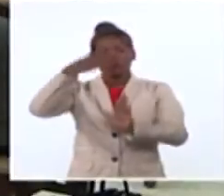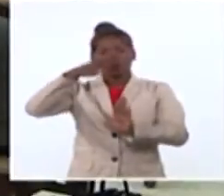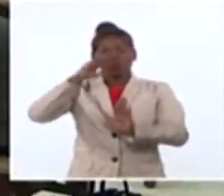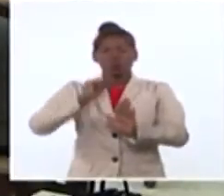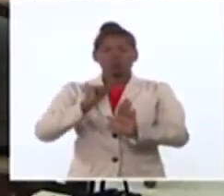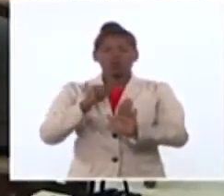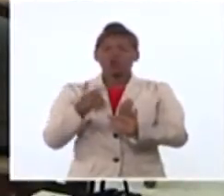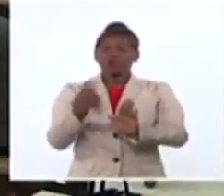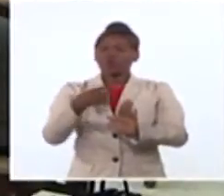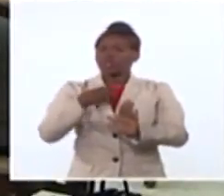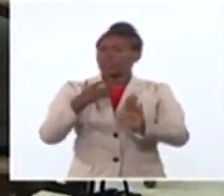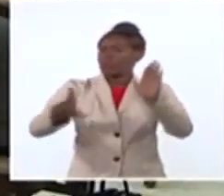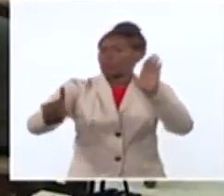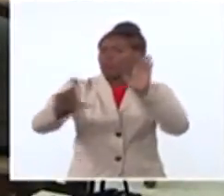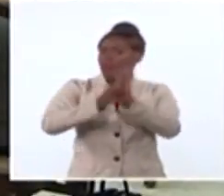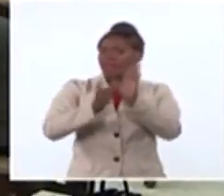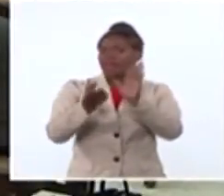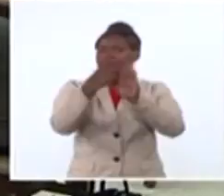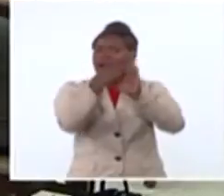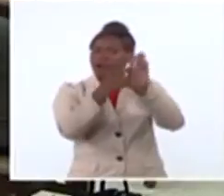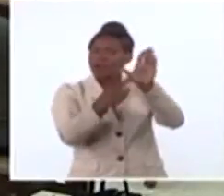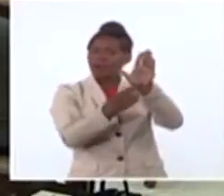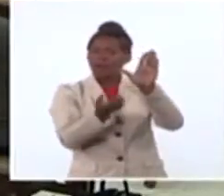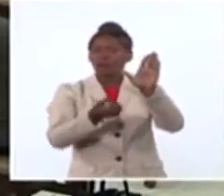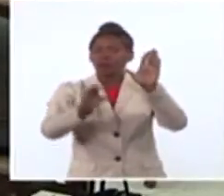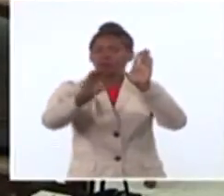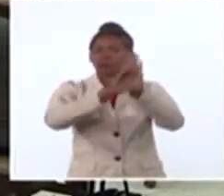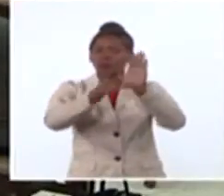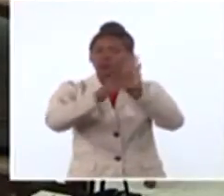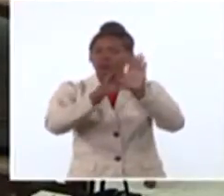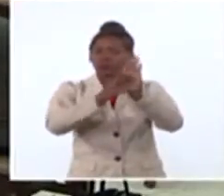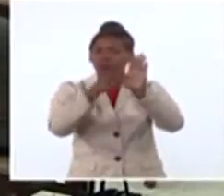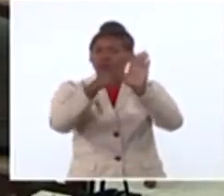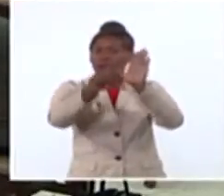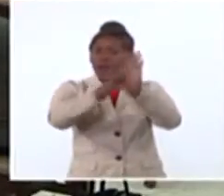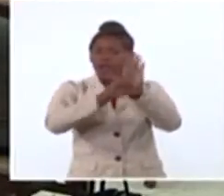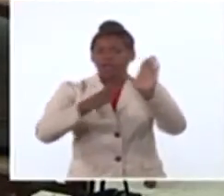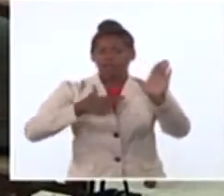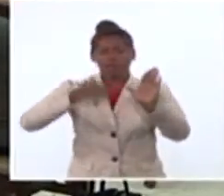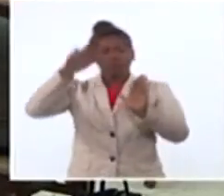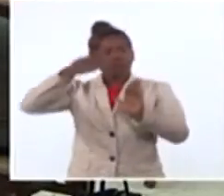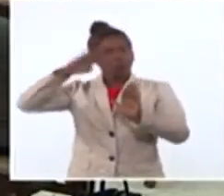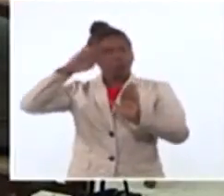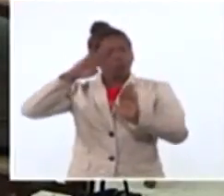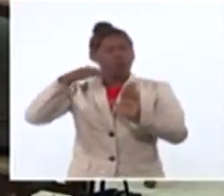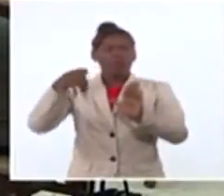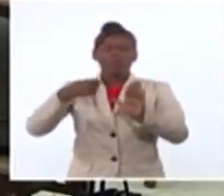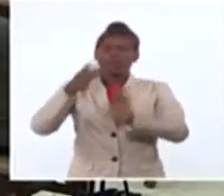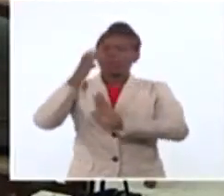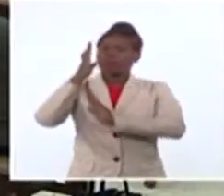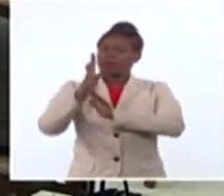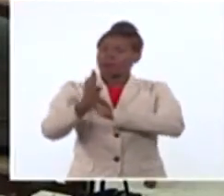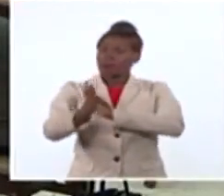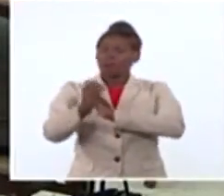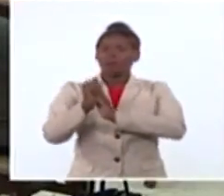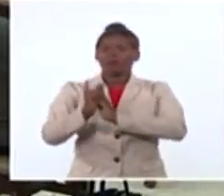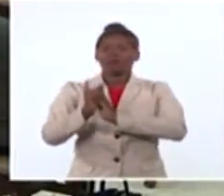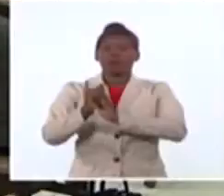normas de la propia plataforma Facebook, alterando